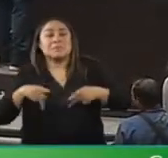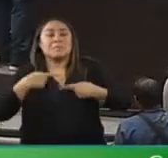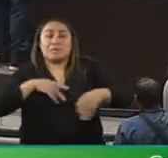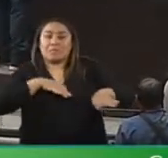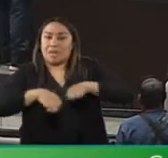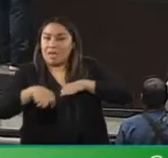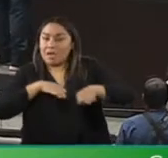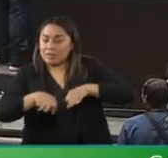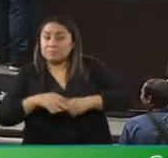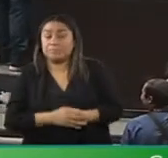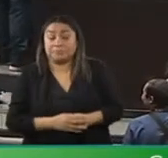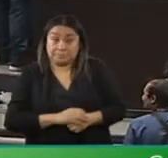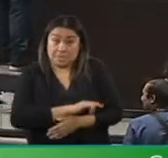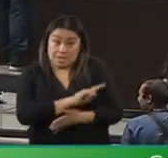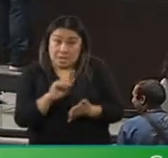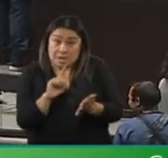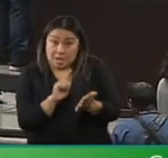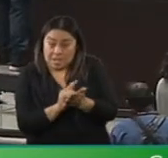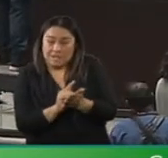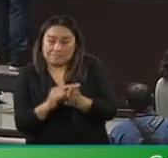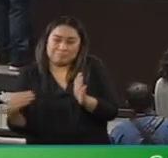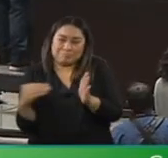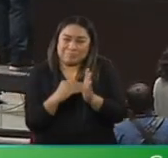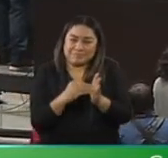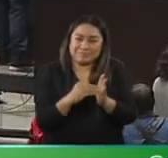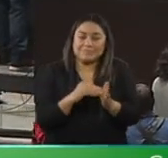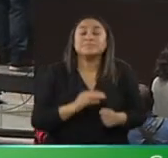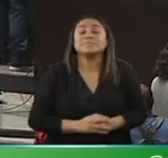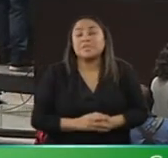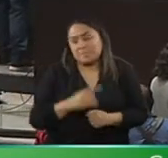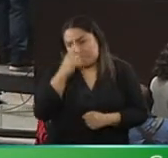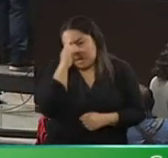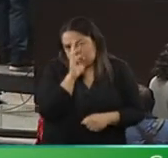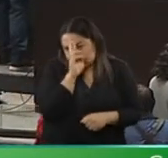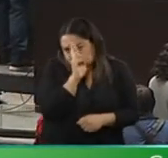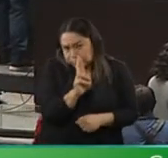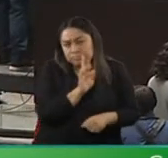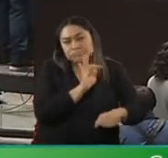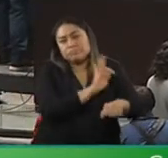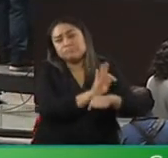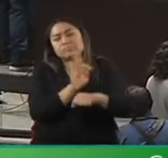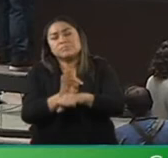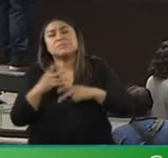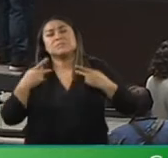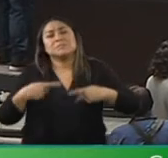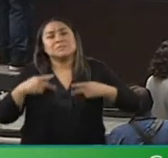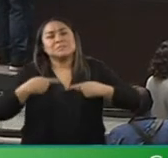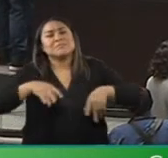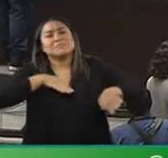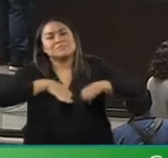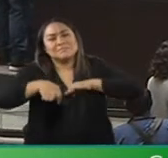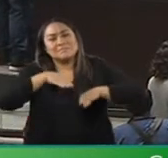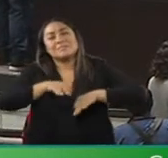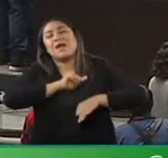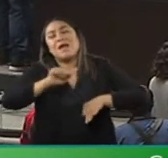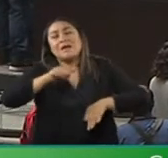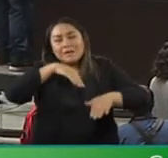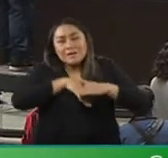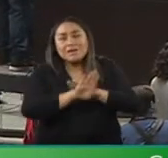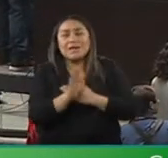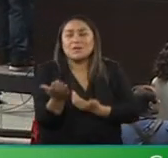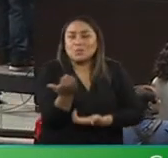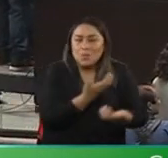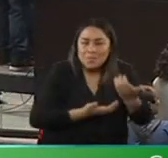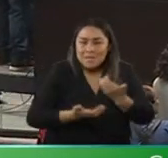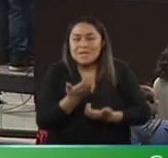ley Silla vamos a dignificar la vida de millones de empleados de este país que trabajan en tiendas departamentales, en